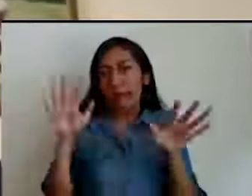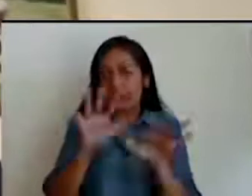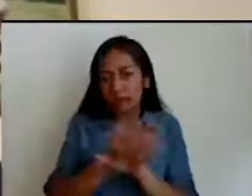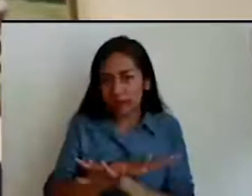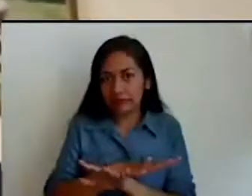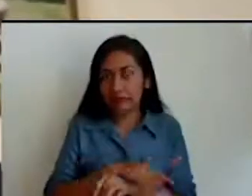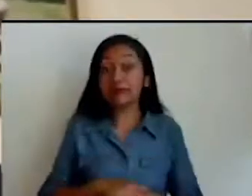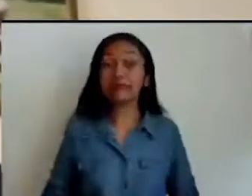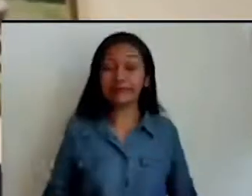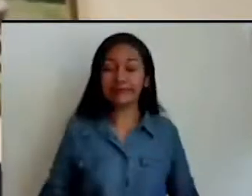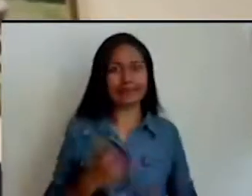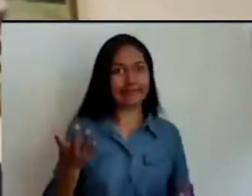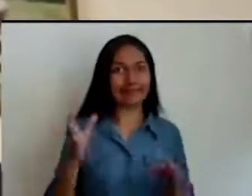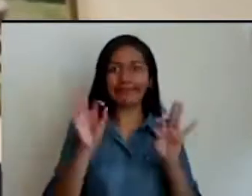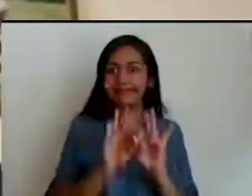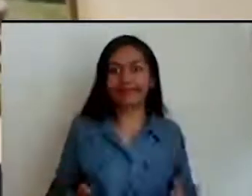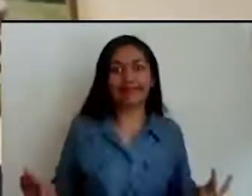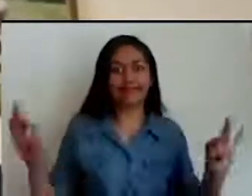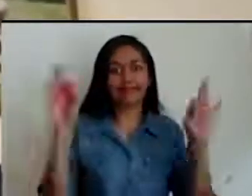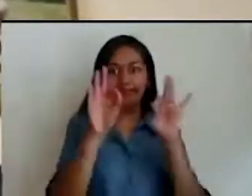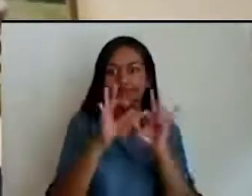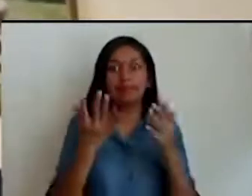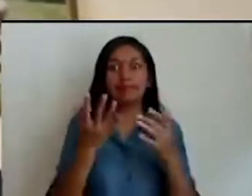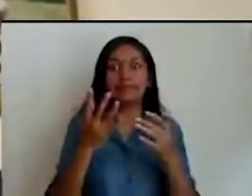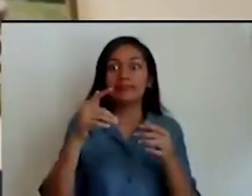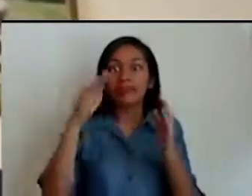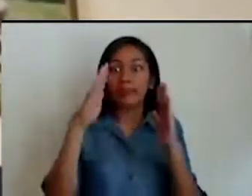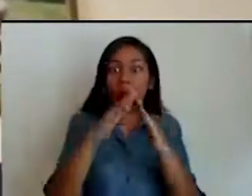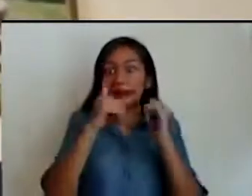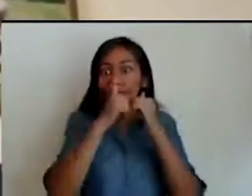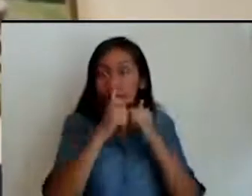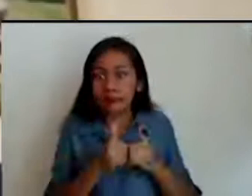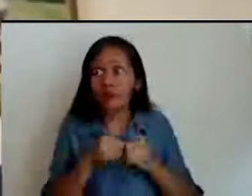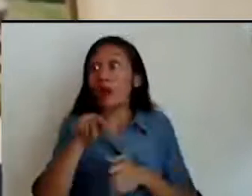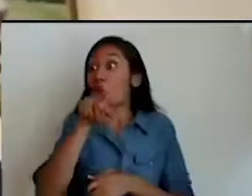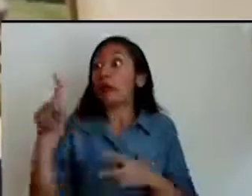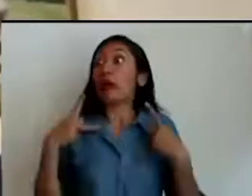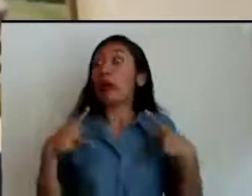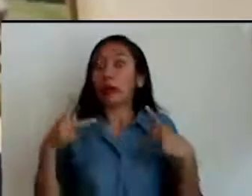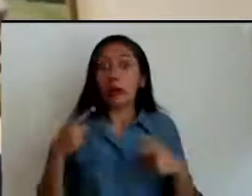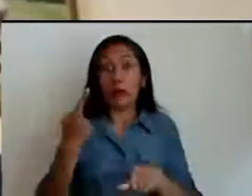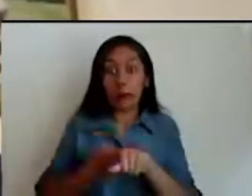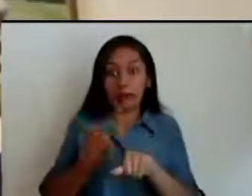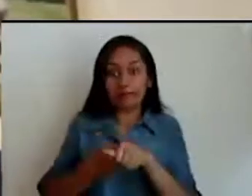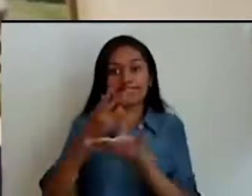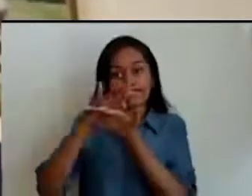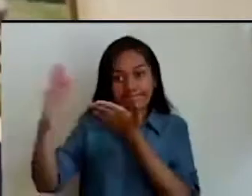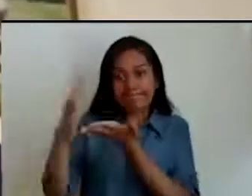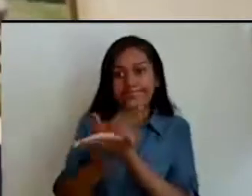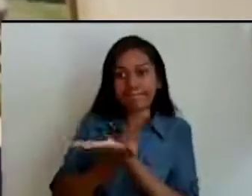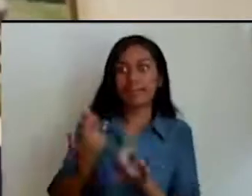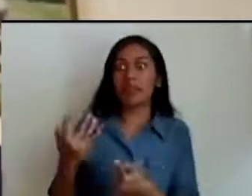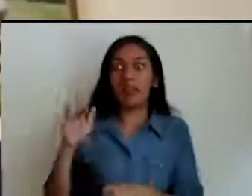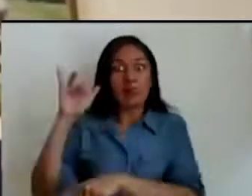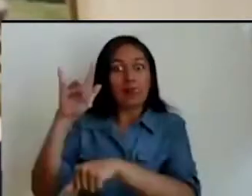medidas de confinamiento, medidas de separación de enfermos y de sanos, medidas de seguimiento de contactos,